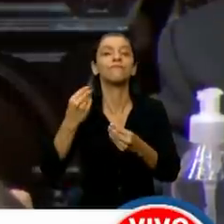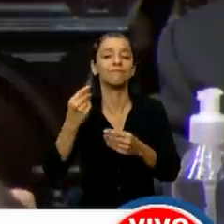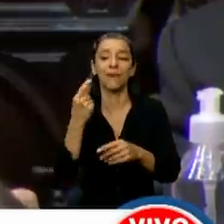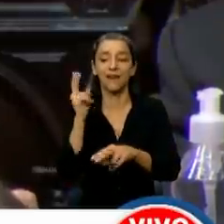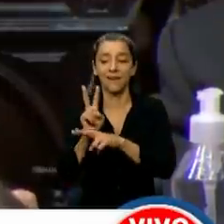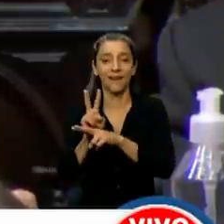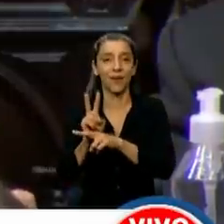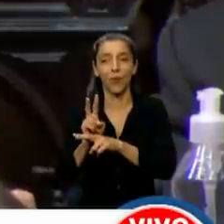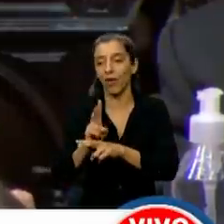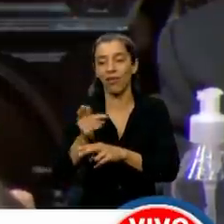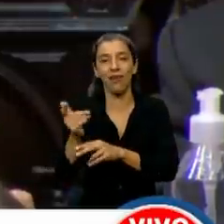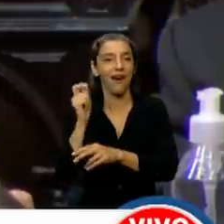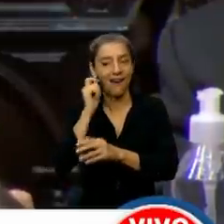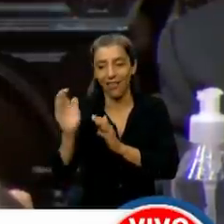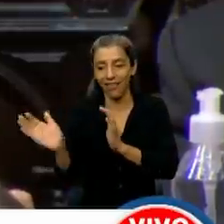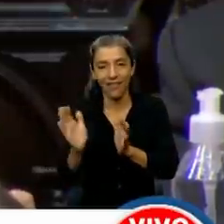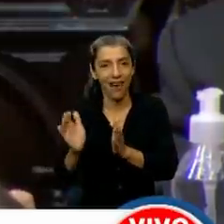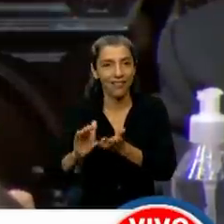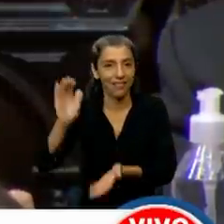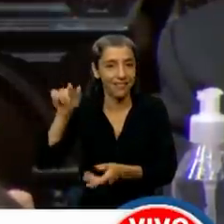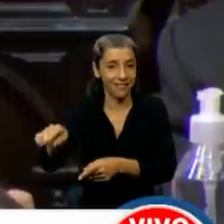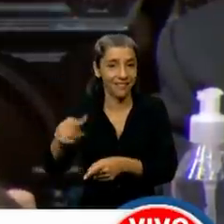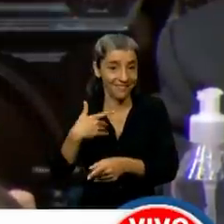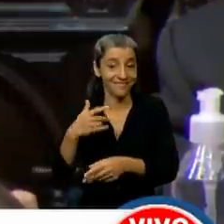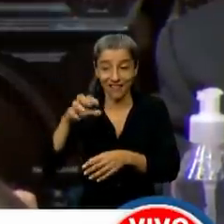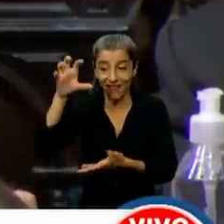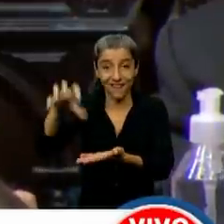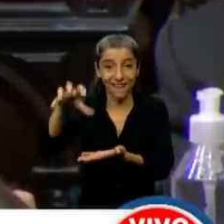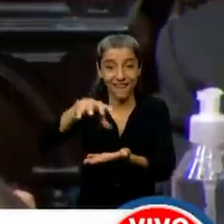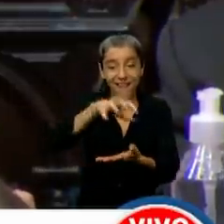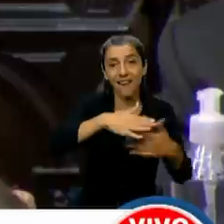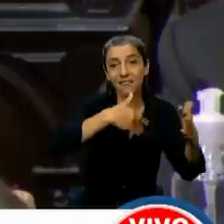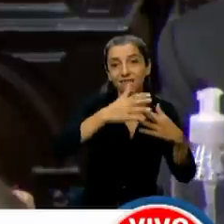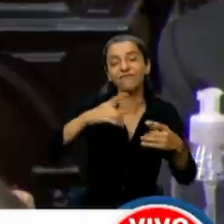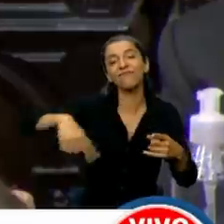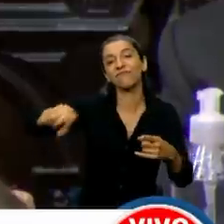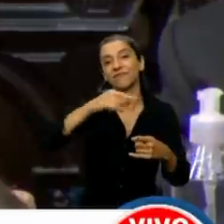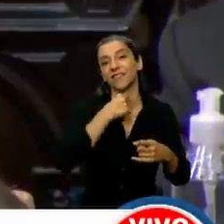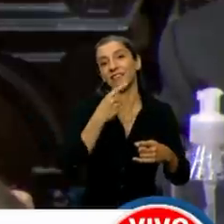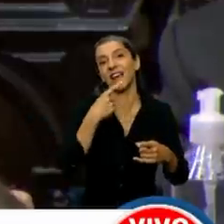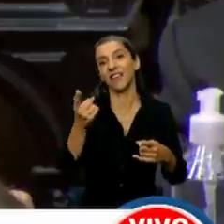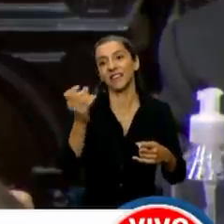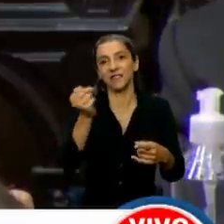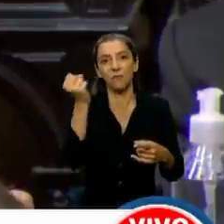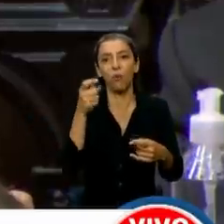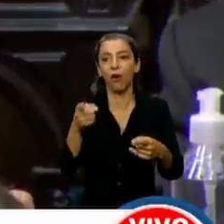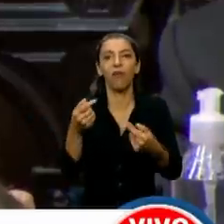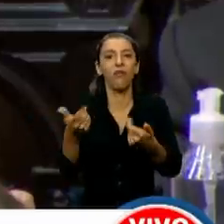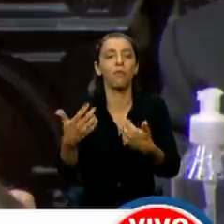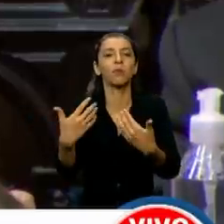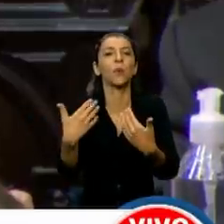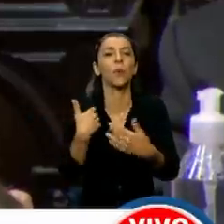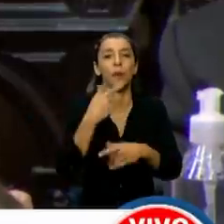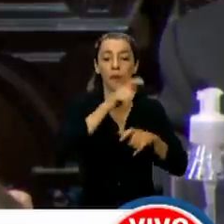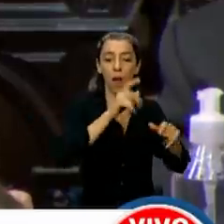primera infancia esto no es menor esto nos posibilita en este presupuesto a las mujeres a poder